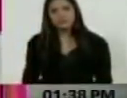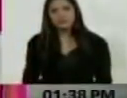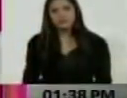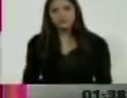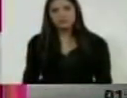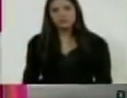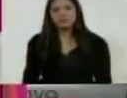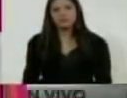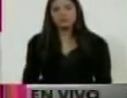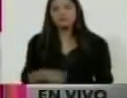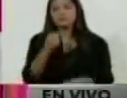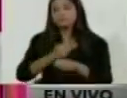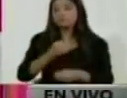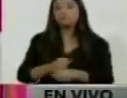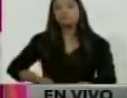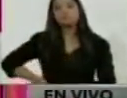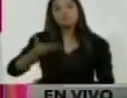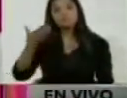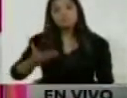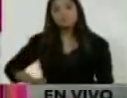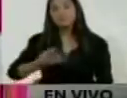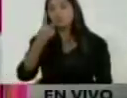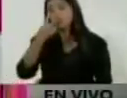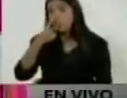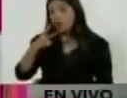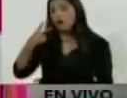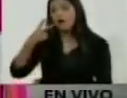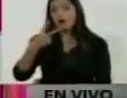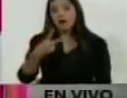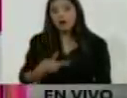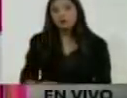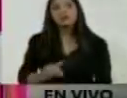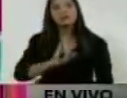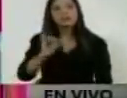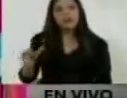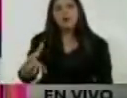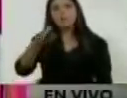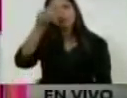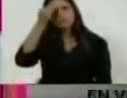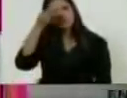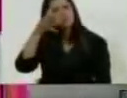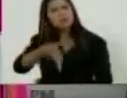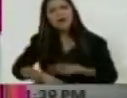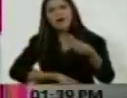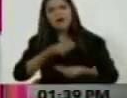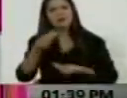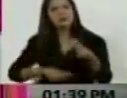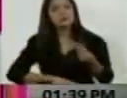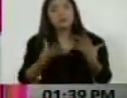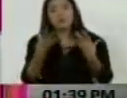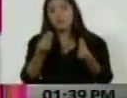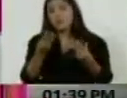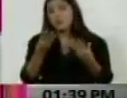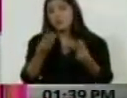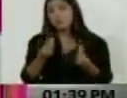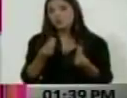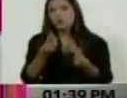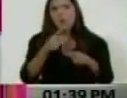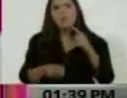Y el legado fundamental de estos dos años es que hemos aprendido a hacer mucho con poco.